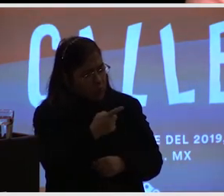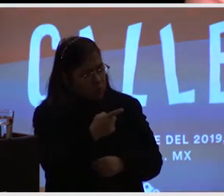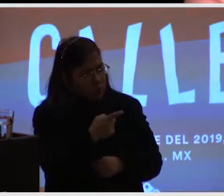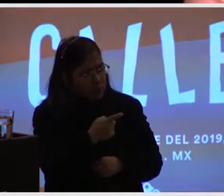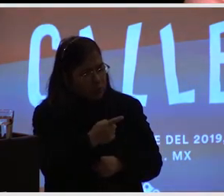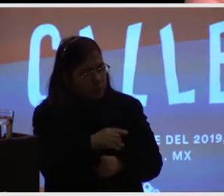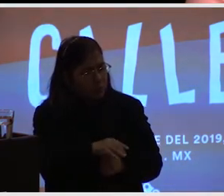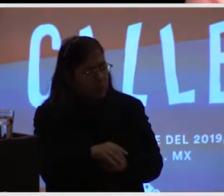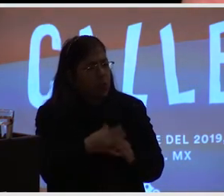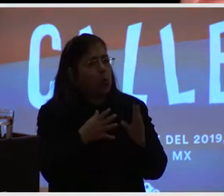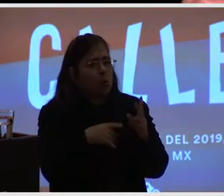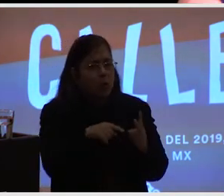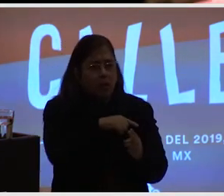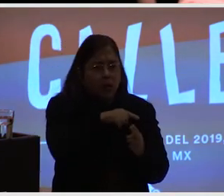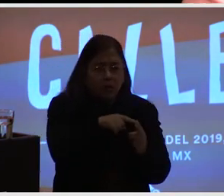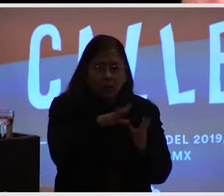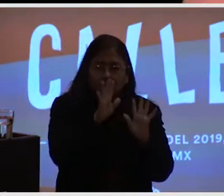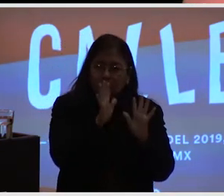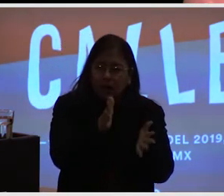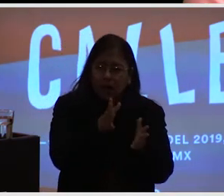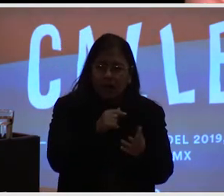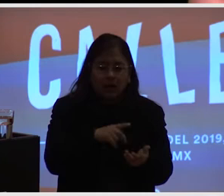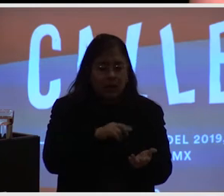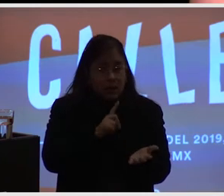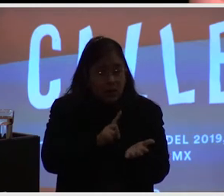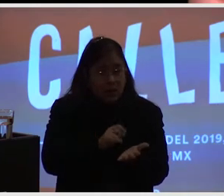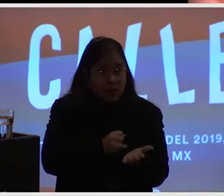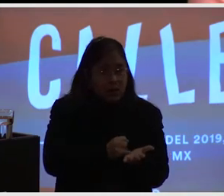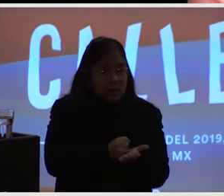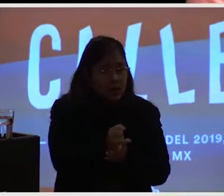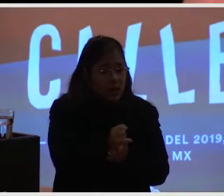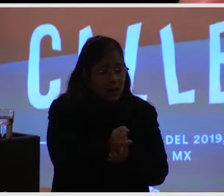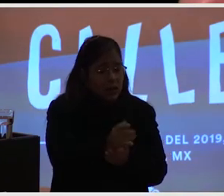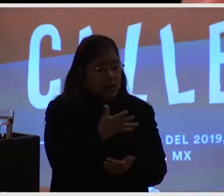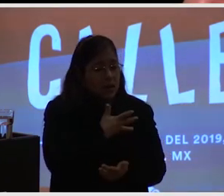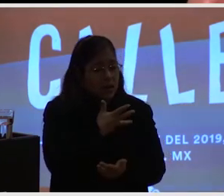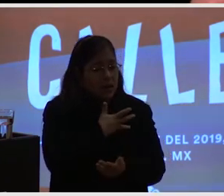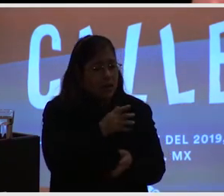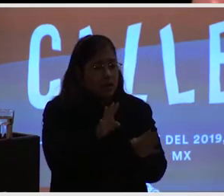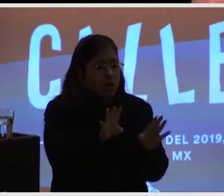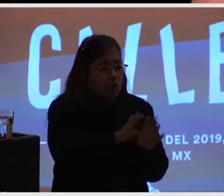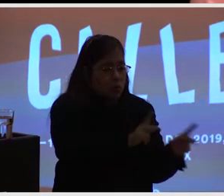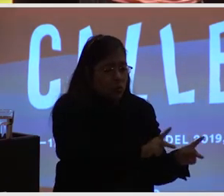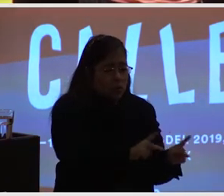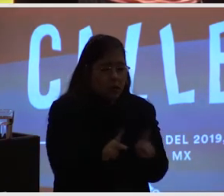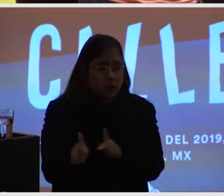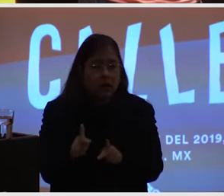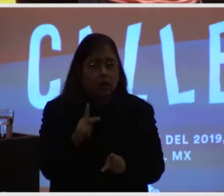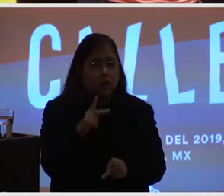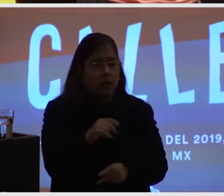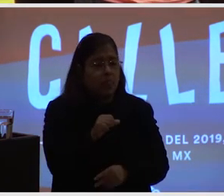a decidir hacer ya una actividad continua de desarrollada y al mismo tiempo empezar a formar un colectivo y